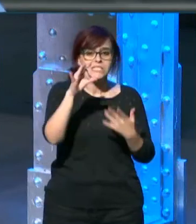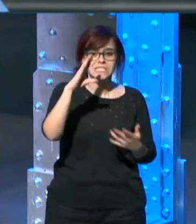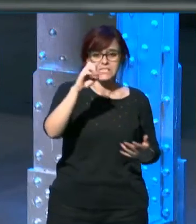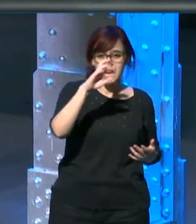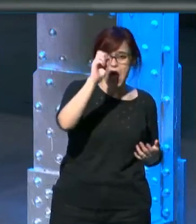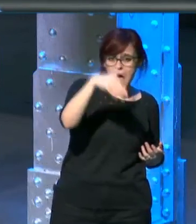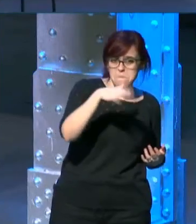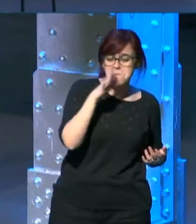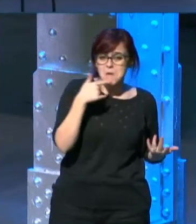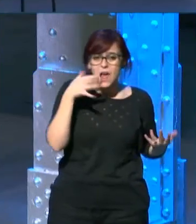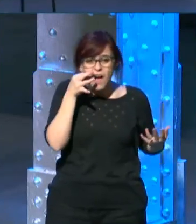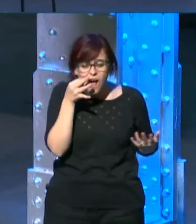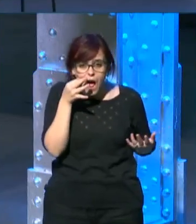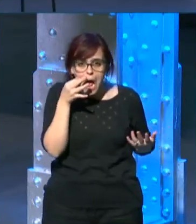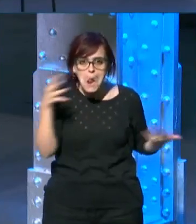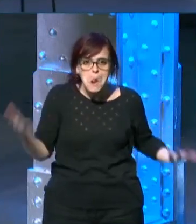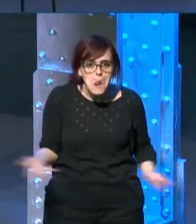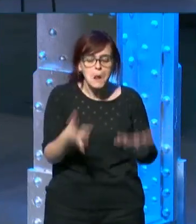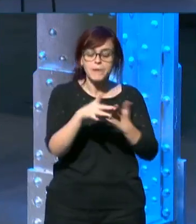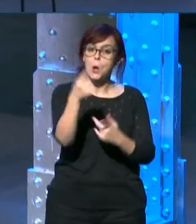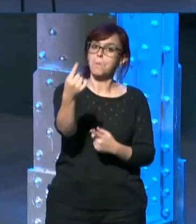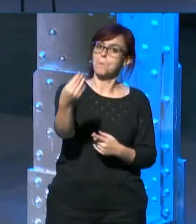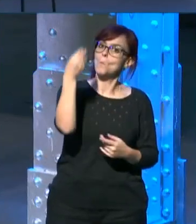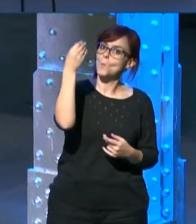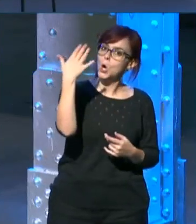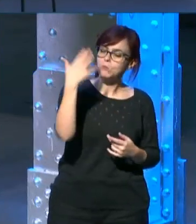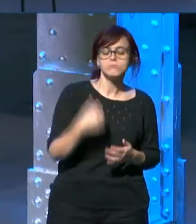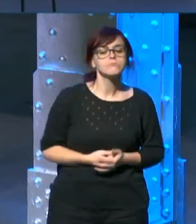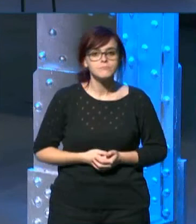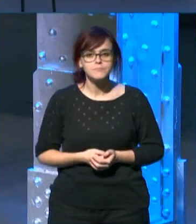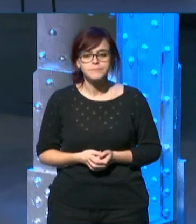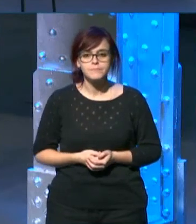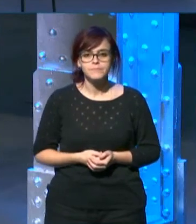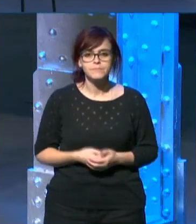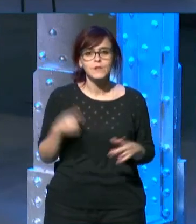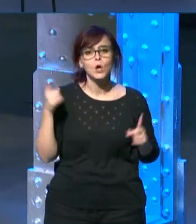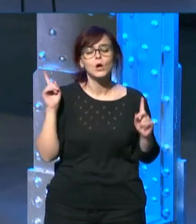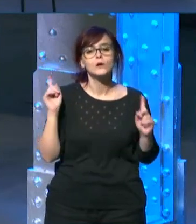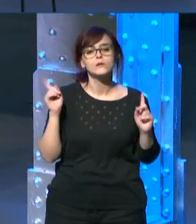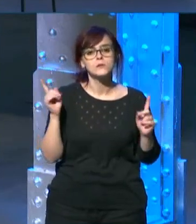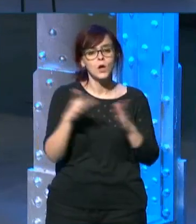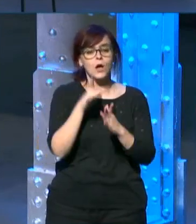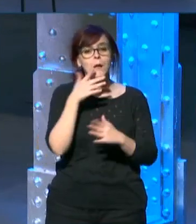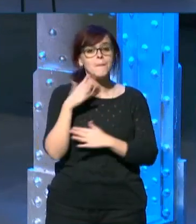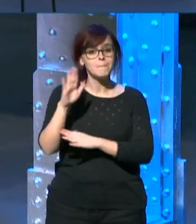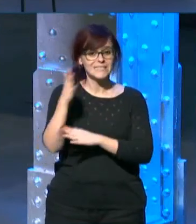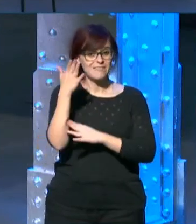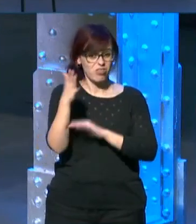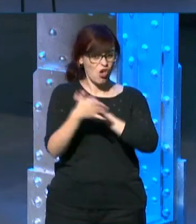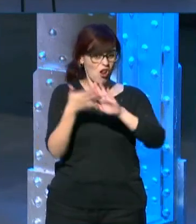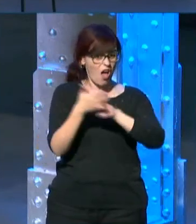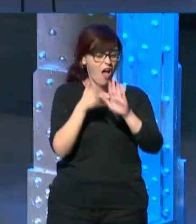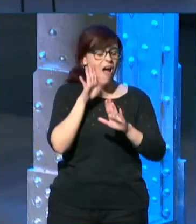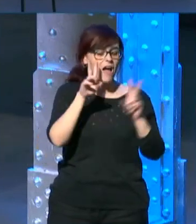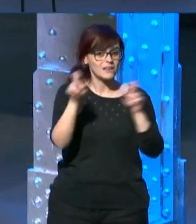visto más de uno me deja bastante sorprendido. Bueno, volviendo a lo que comentábamos un poco en la presentación,